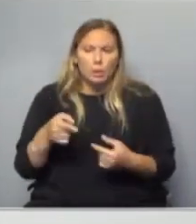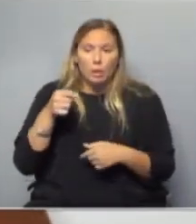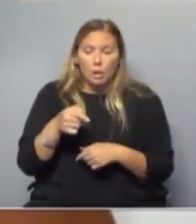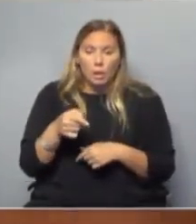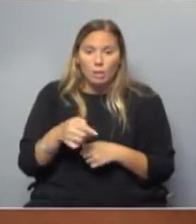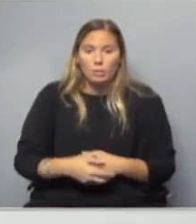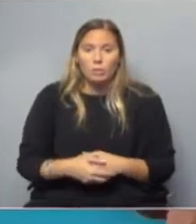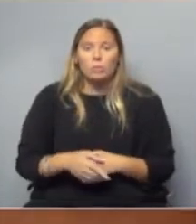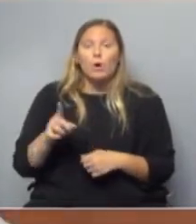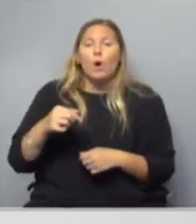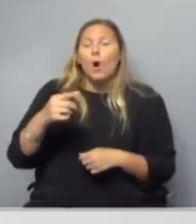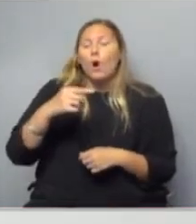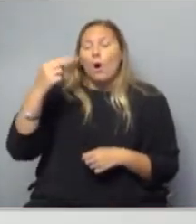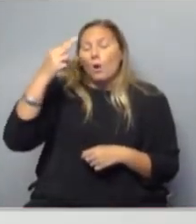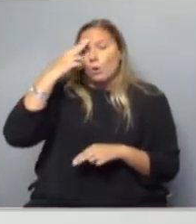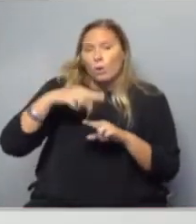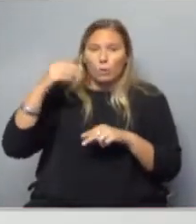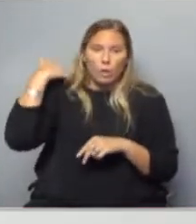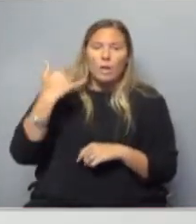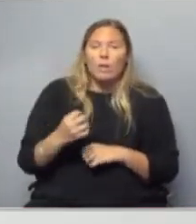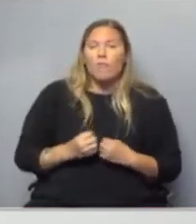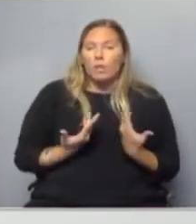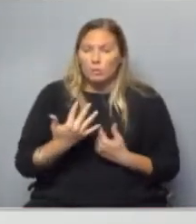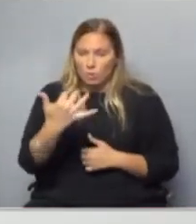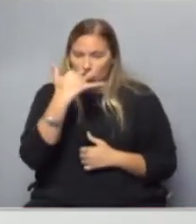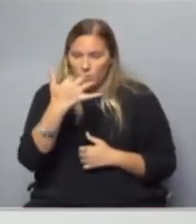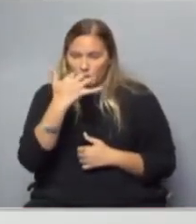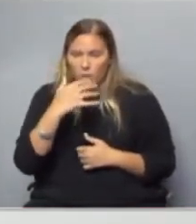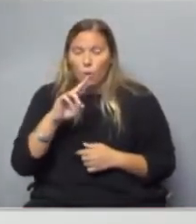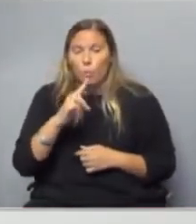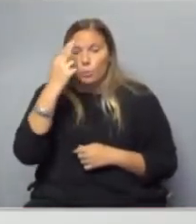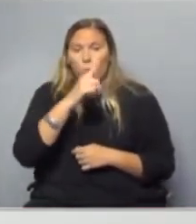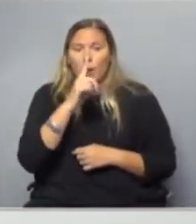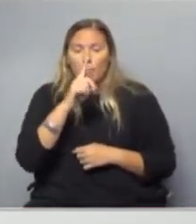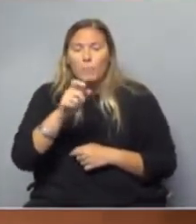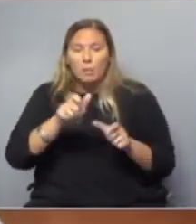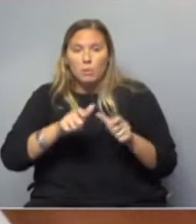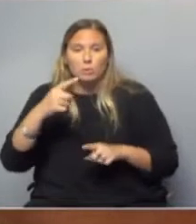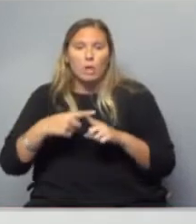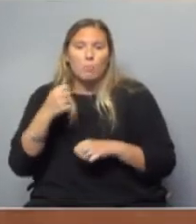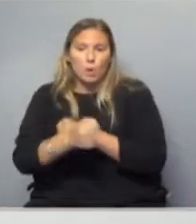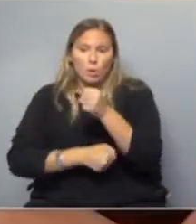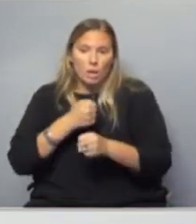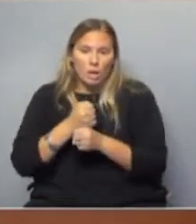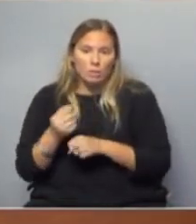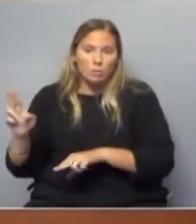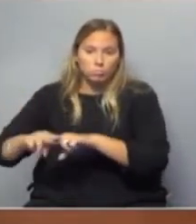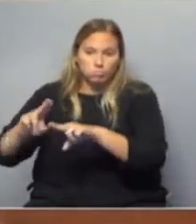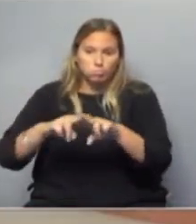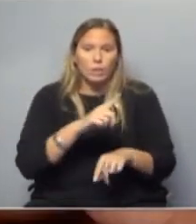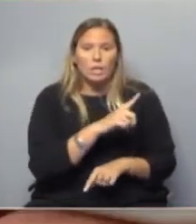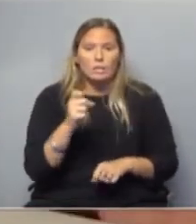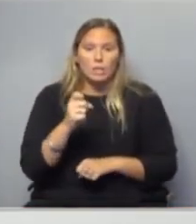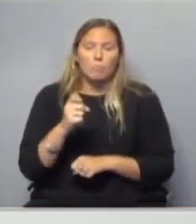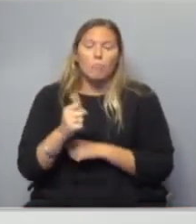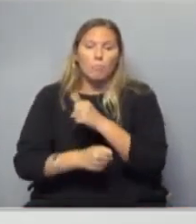sucede con la tuberculosis, una infección respiratoria que en Uruguay afecta a unas 1000 personas cada año y provoca la muerte de unas 100